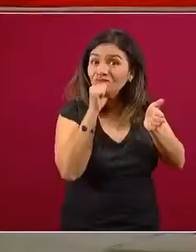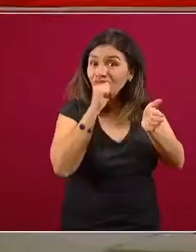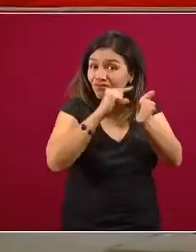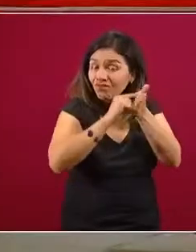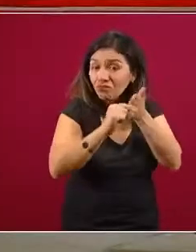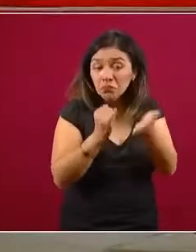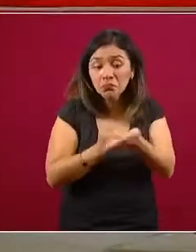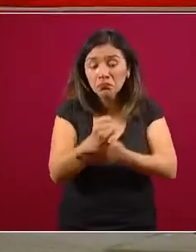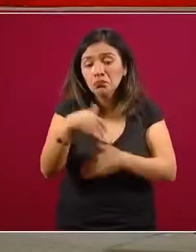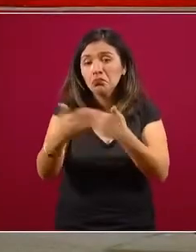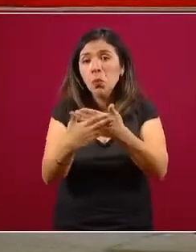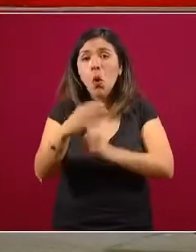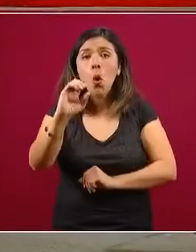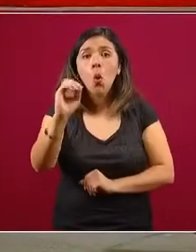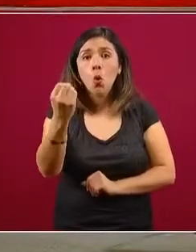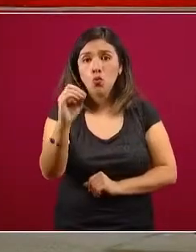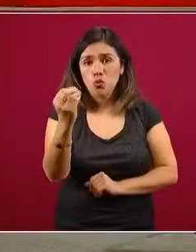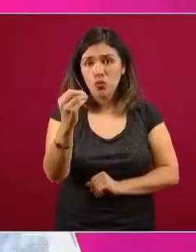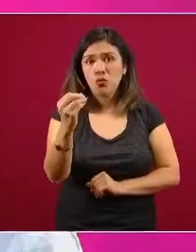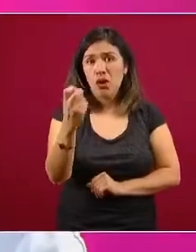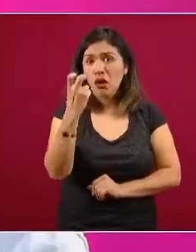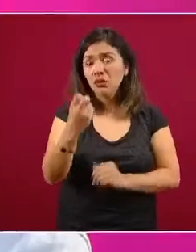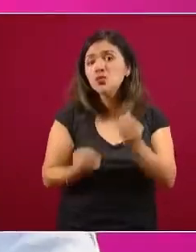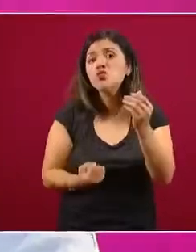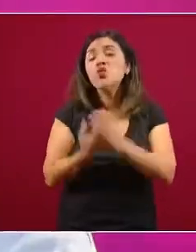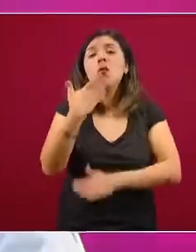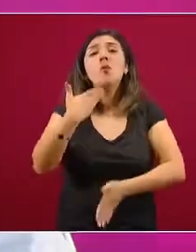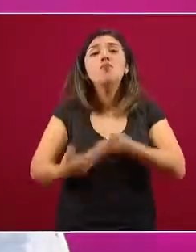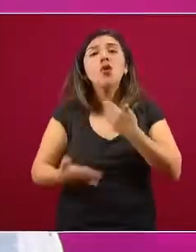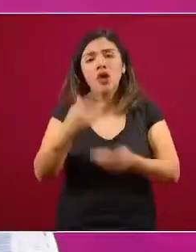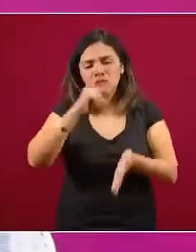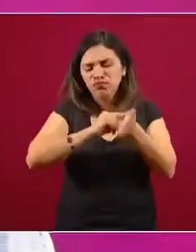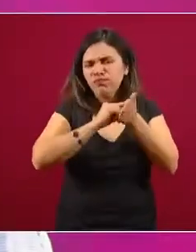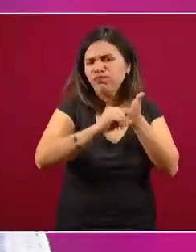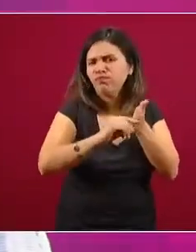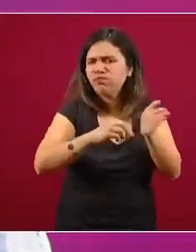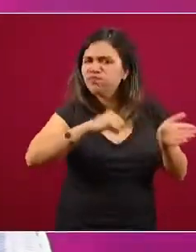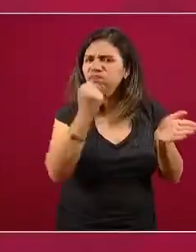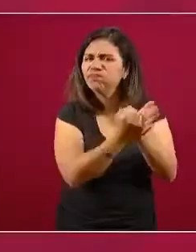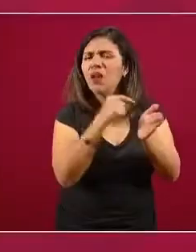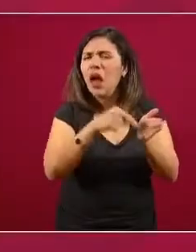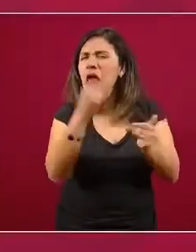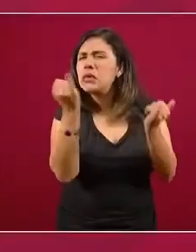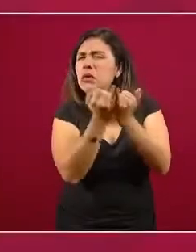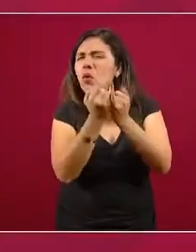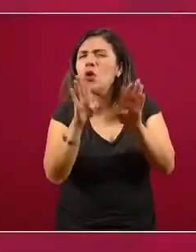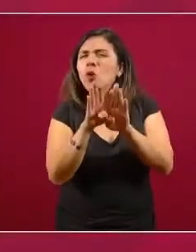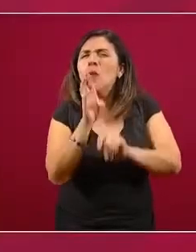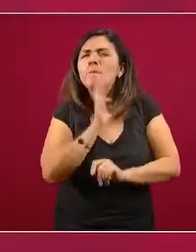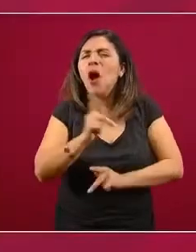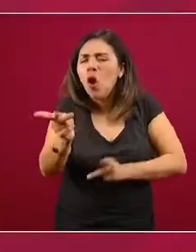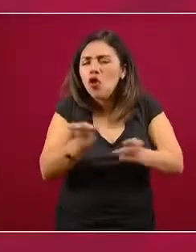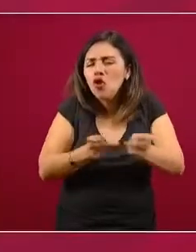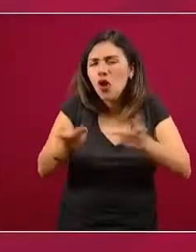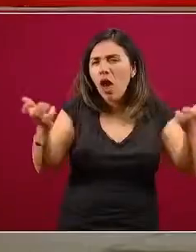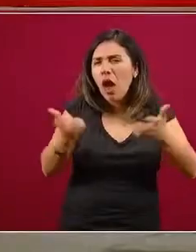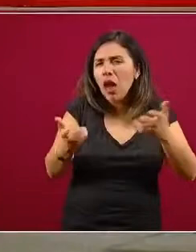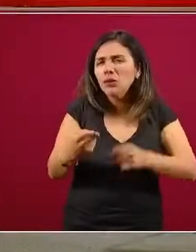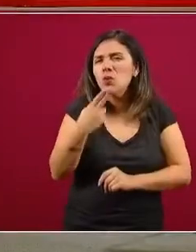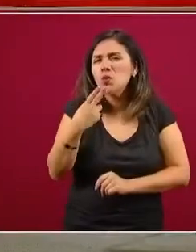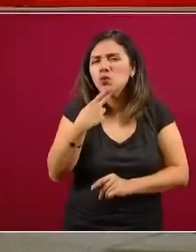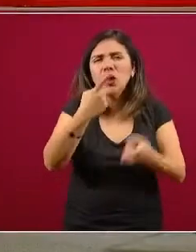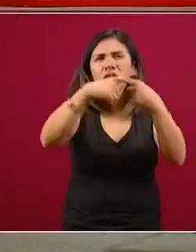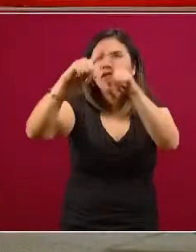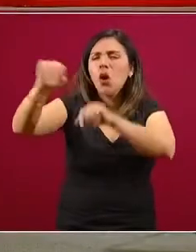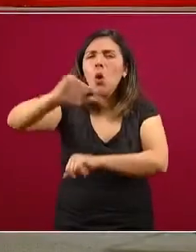en vigor en octubre. Es un nuevo modelo de etiquetado que es semejante a las mejores prácticas que se han usado en